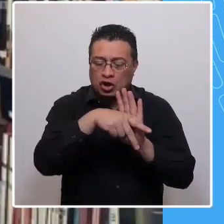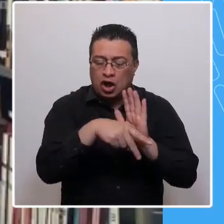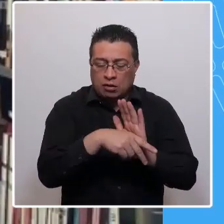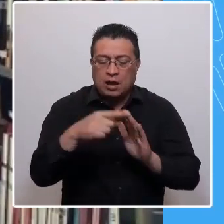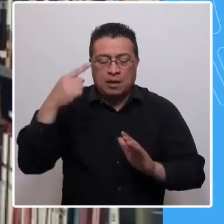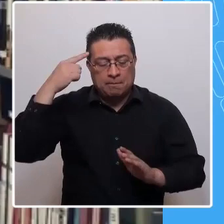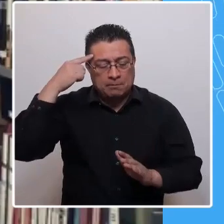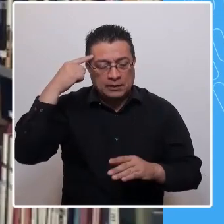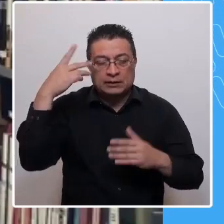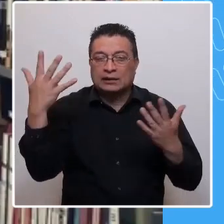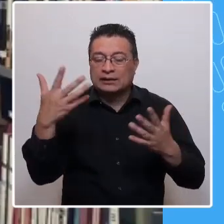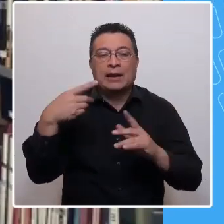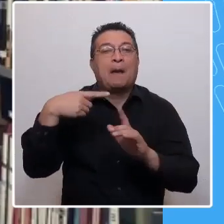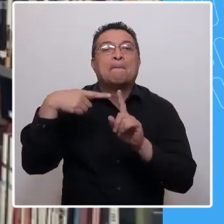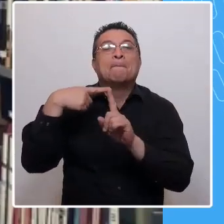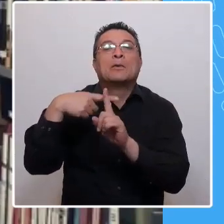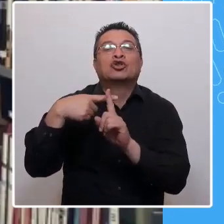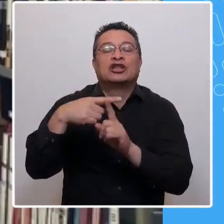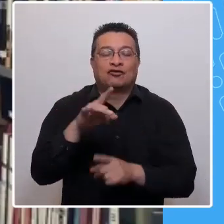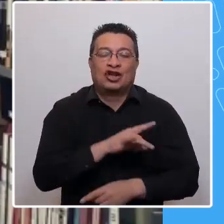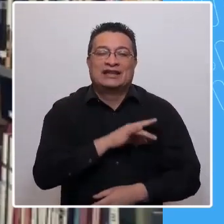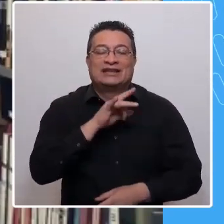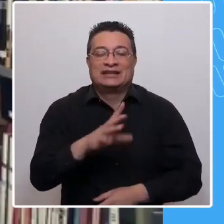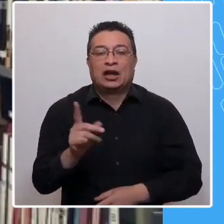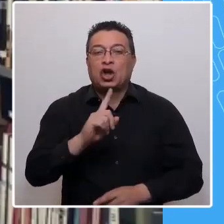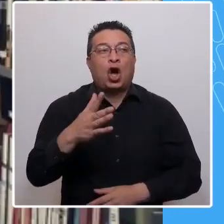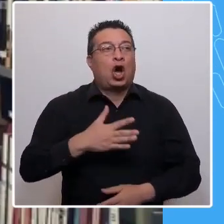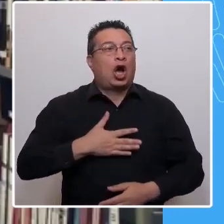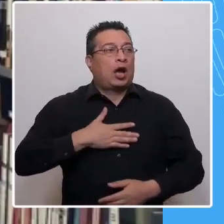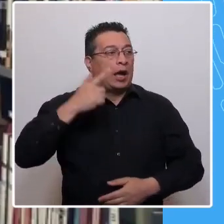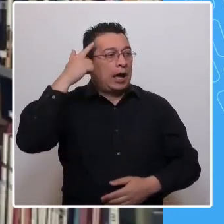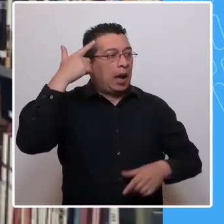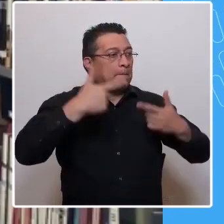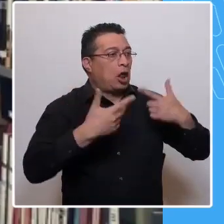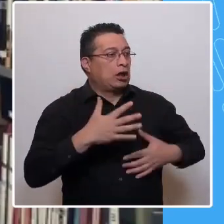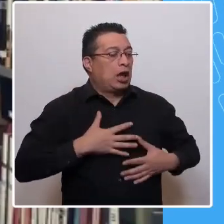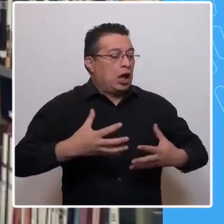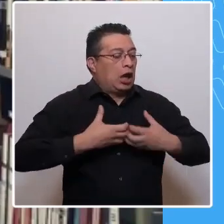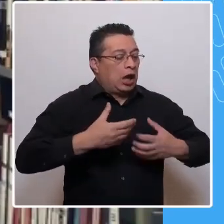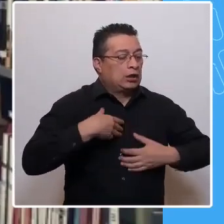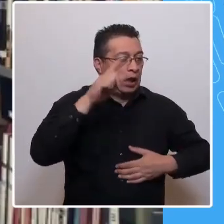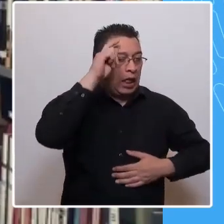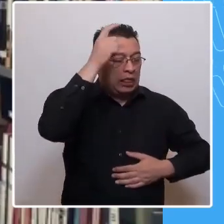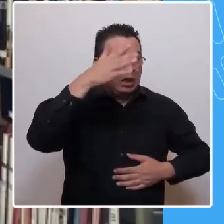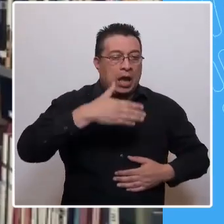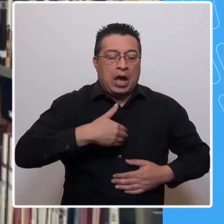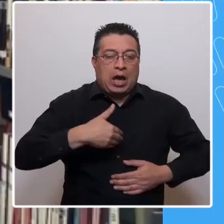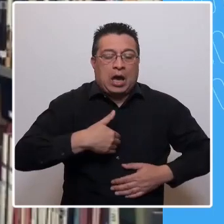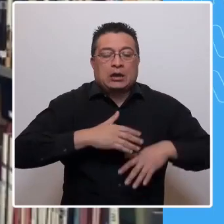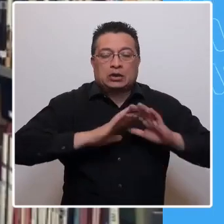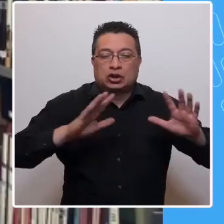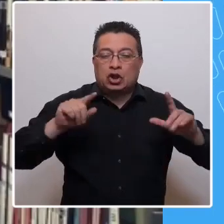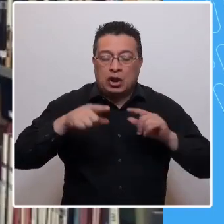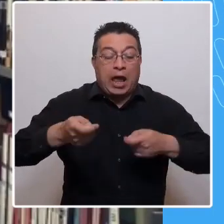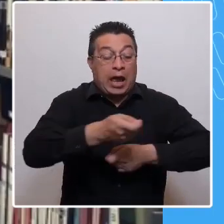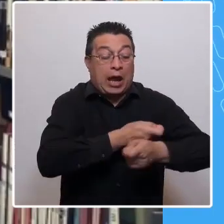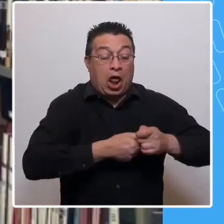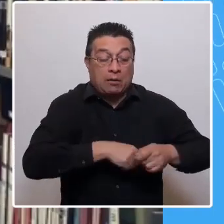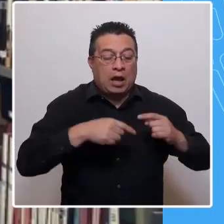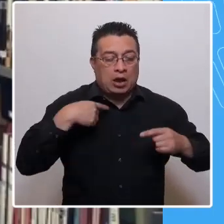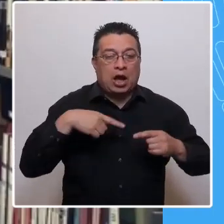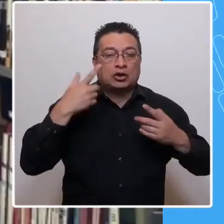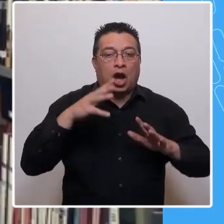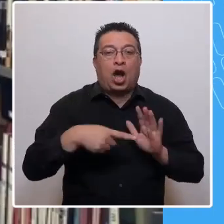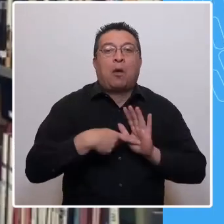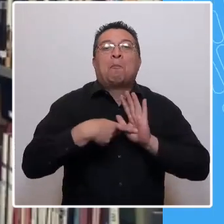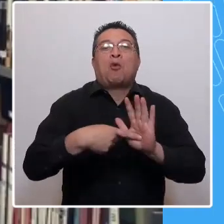en lo que le hará mejor al país y no en sus aspiraciones políticas e ideológicas, cuyas ideas, principalmente las económicas, han quedado